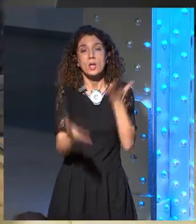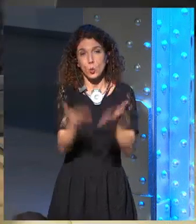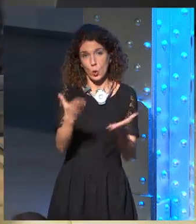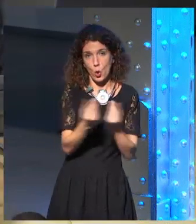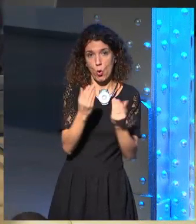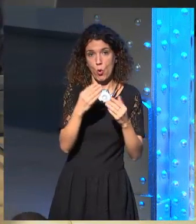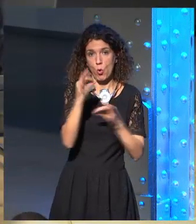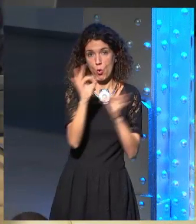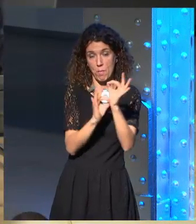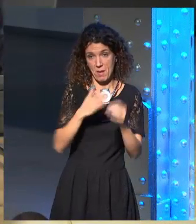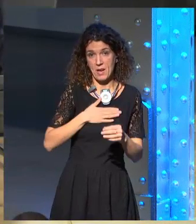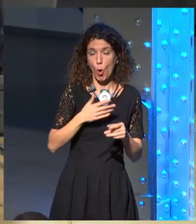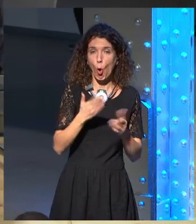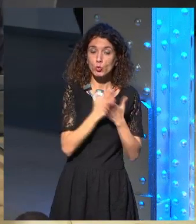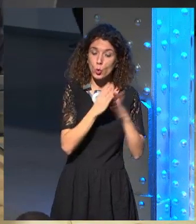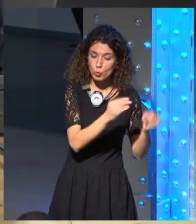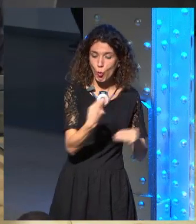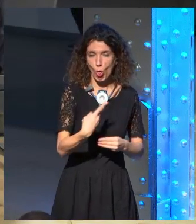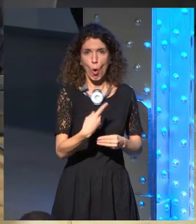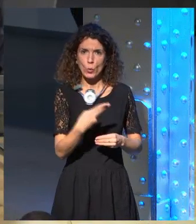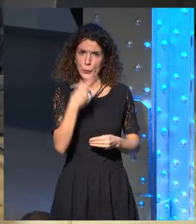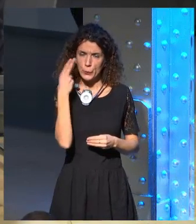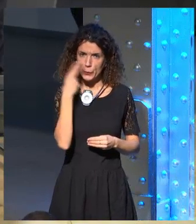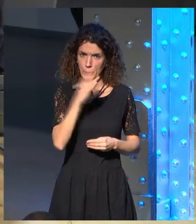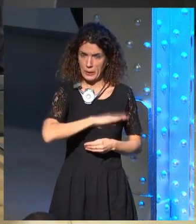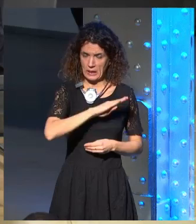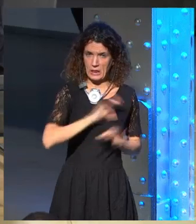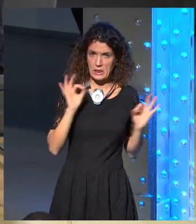hermano Mark, que son muy interesantes.